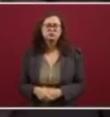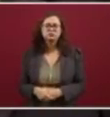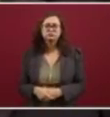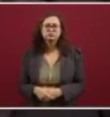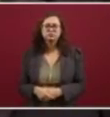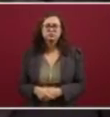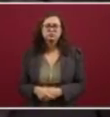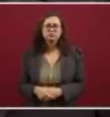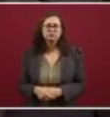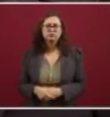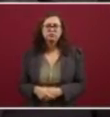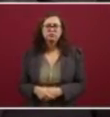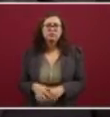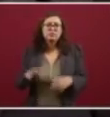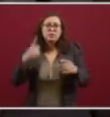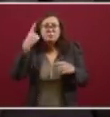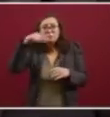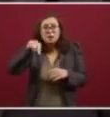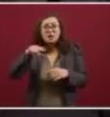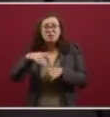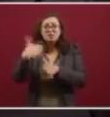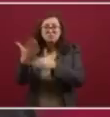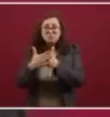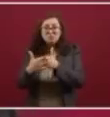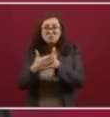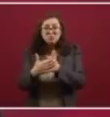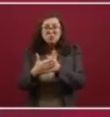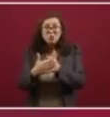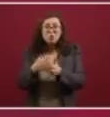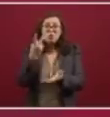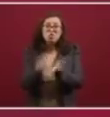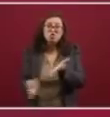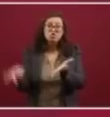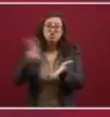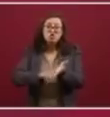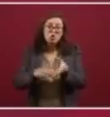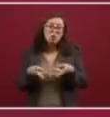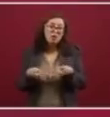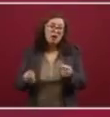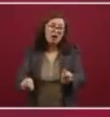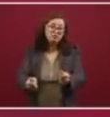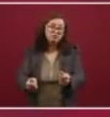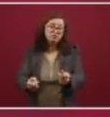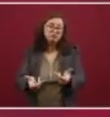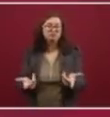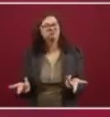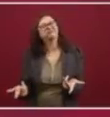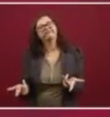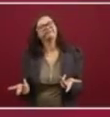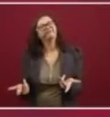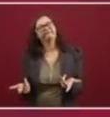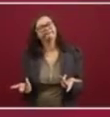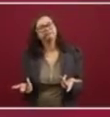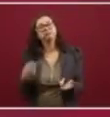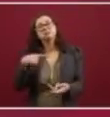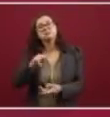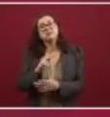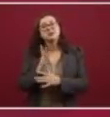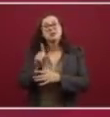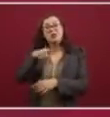no hacer un doble gasto. Pero ellos sostienen que